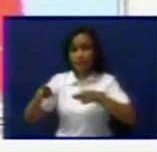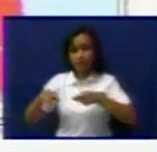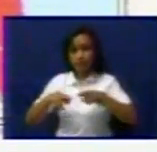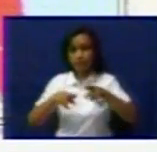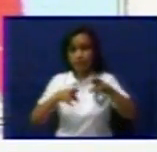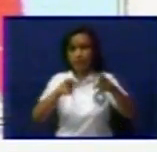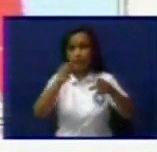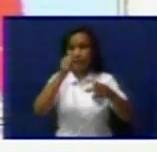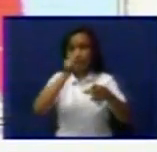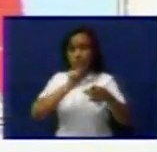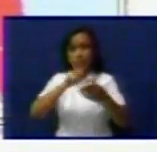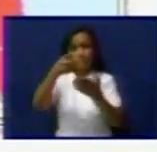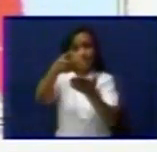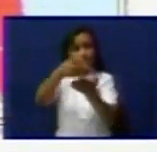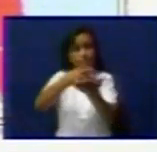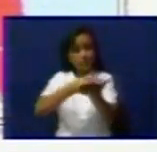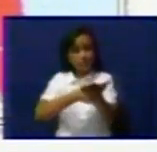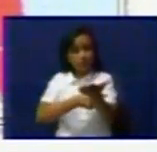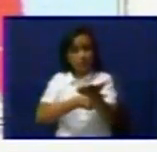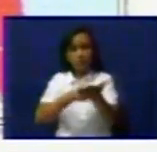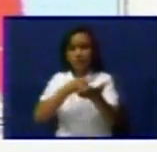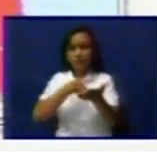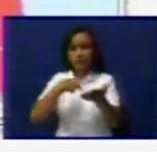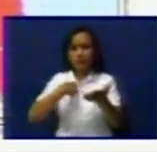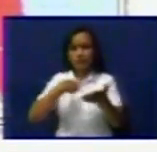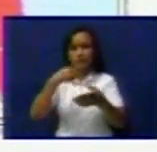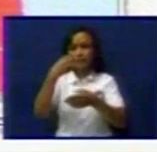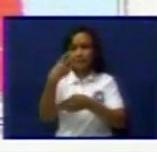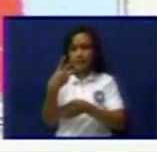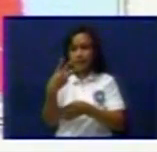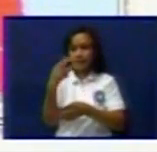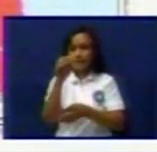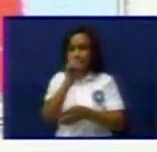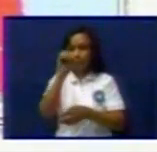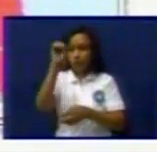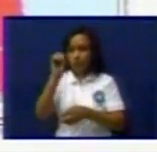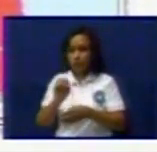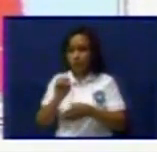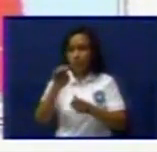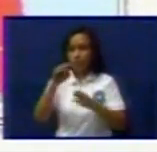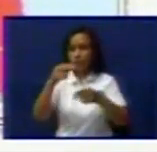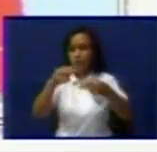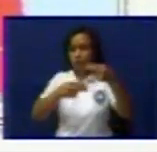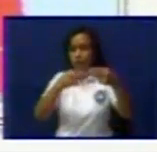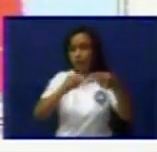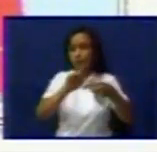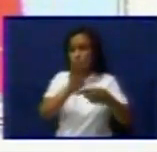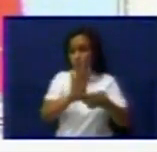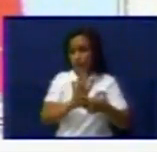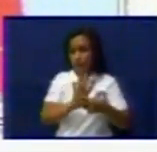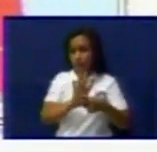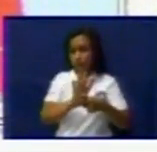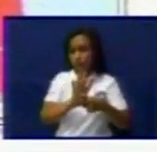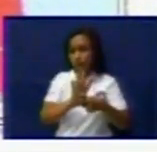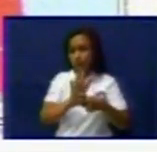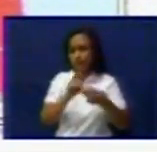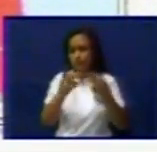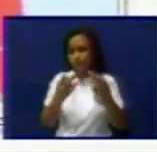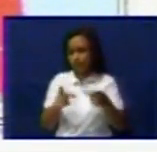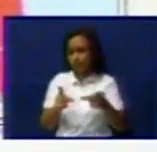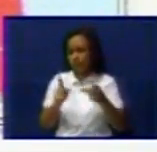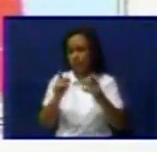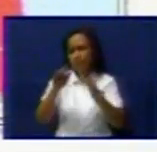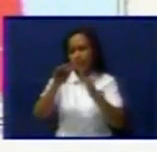su inversión del proyecto será 3% menos que la de ruta 4, pero para